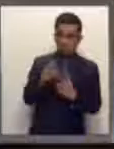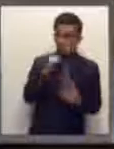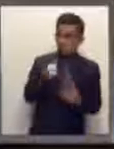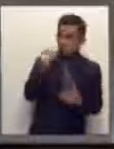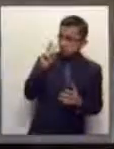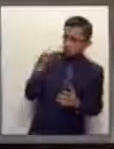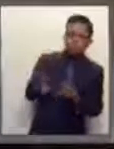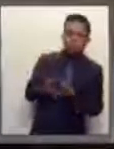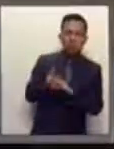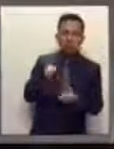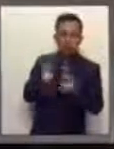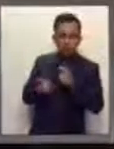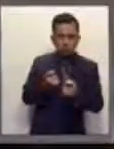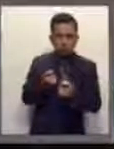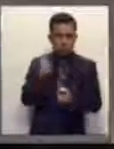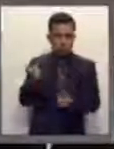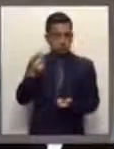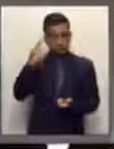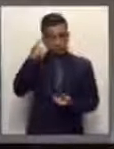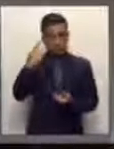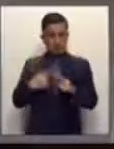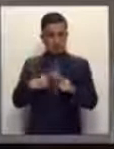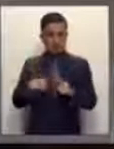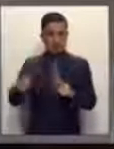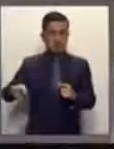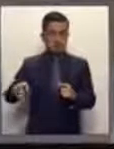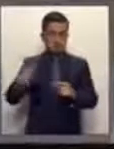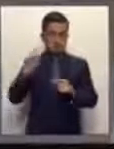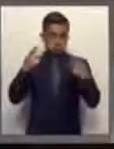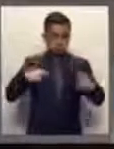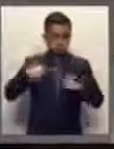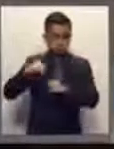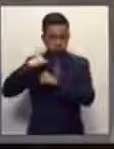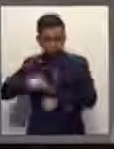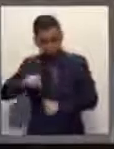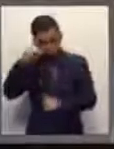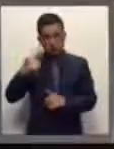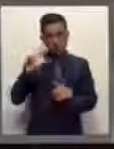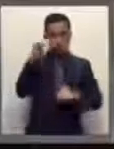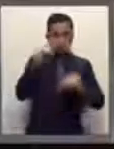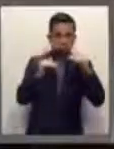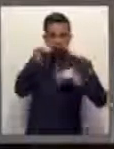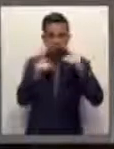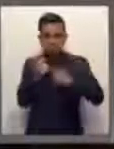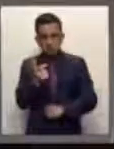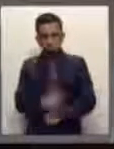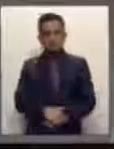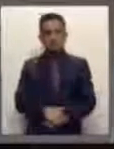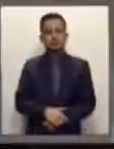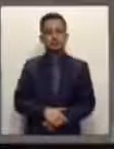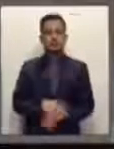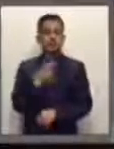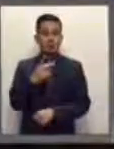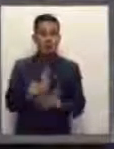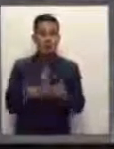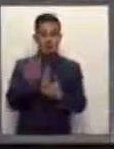calcular las autoridades de competencia económica. Lo que es cierto es que con la conformación de este